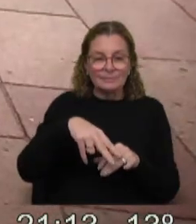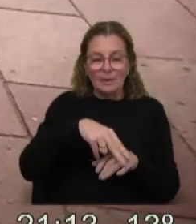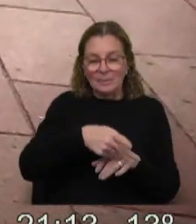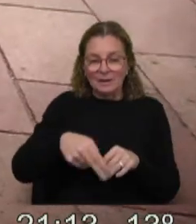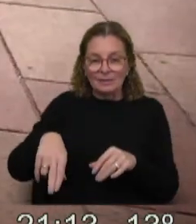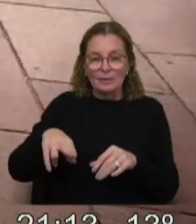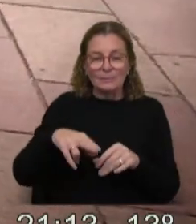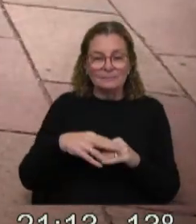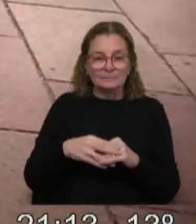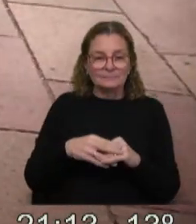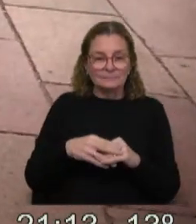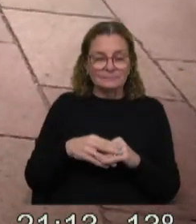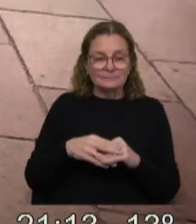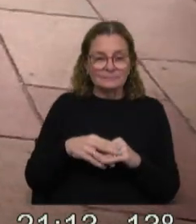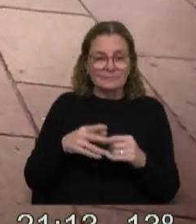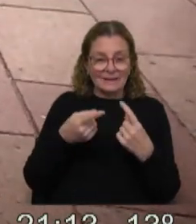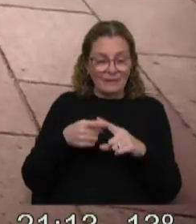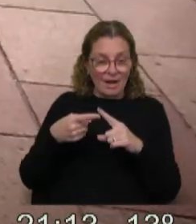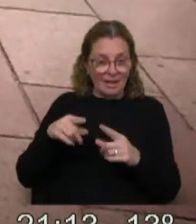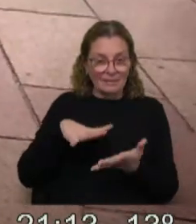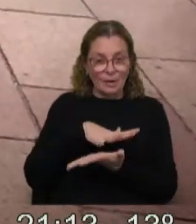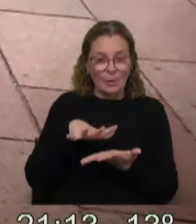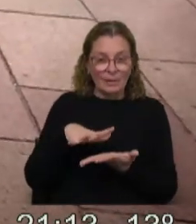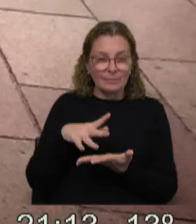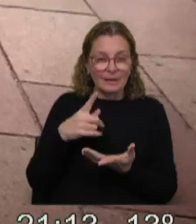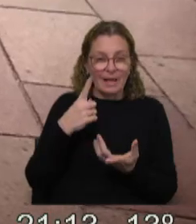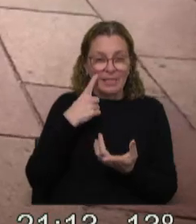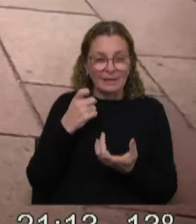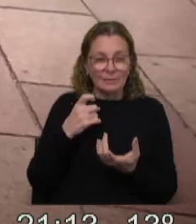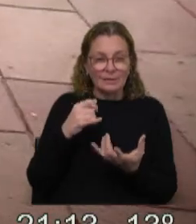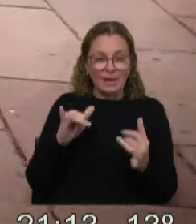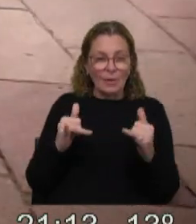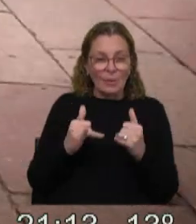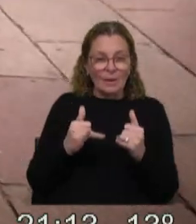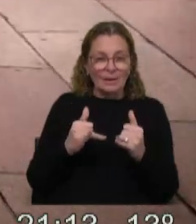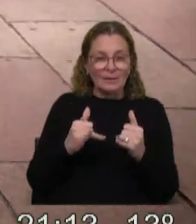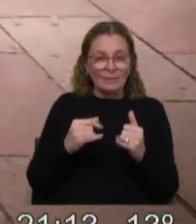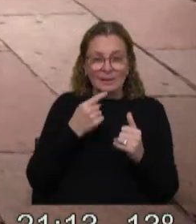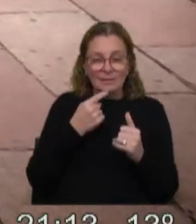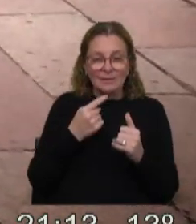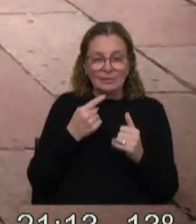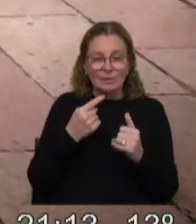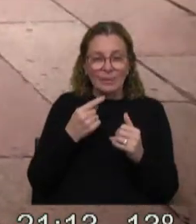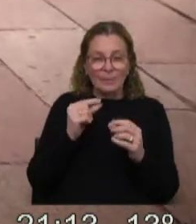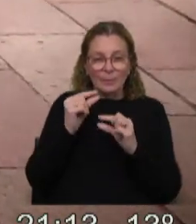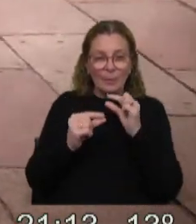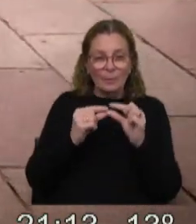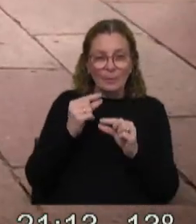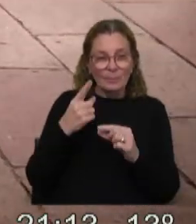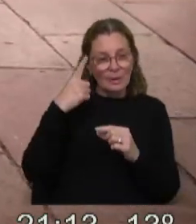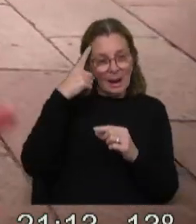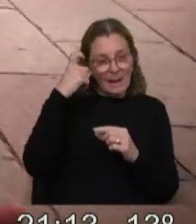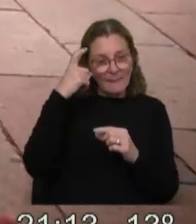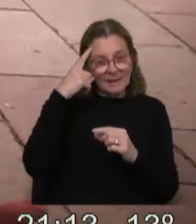circulando, ¿no? Con la que vamos circulando por los distintos lugares. Empiezan a darse juegos, ¿no? que van a ir pronunciándose seguramente a medida que vayamos